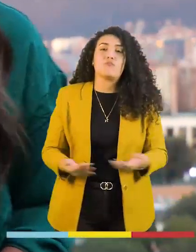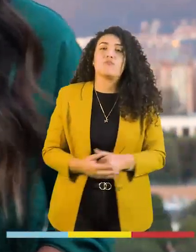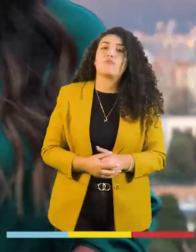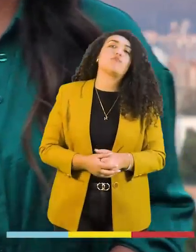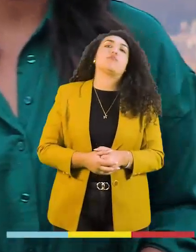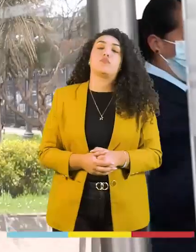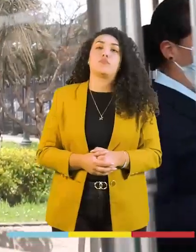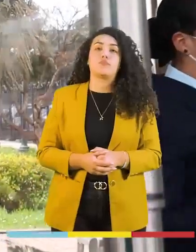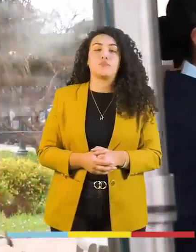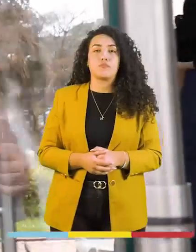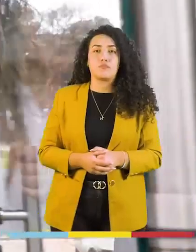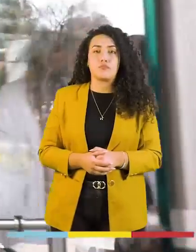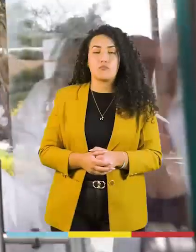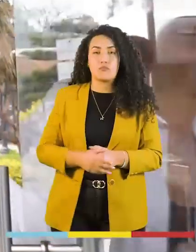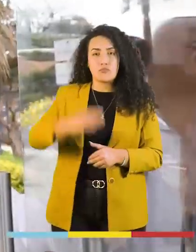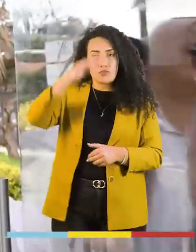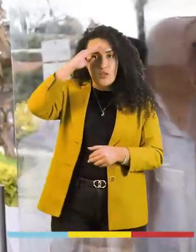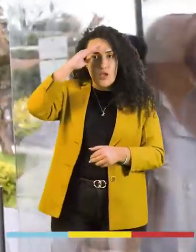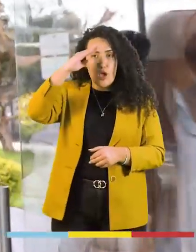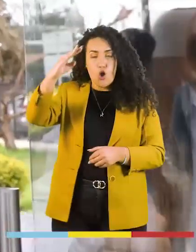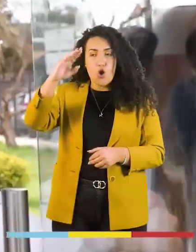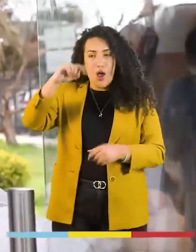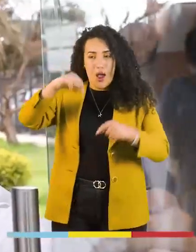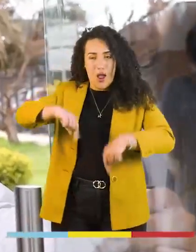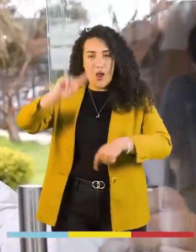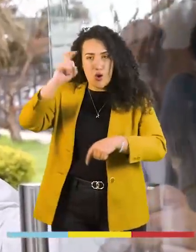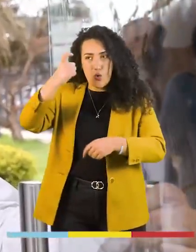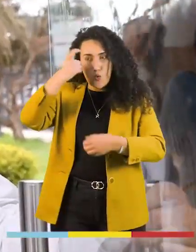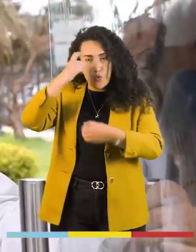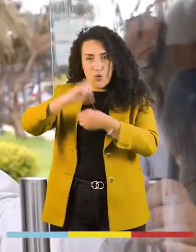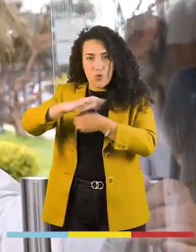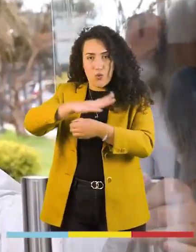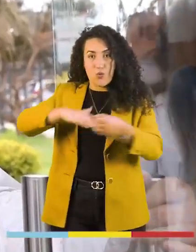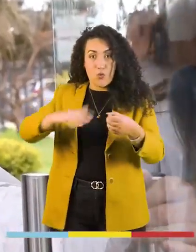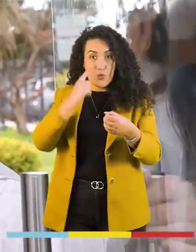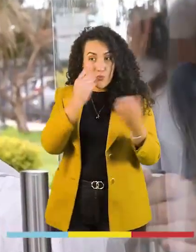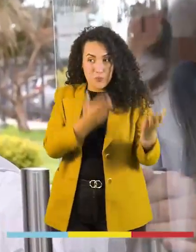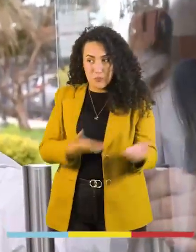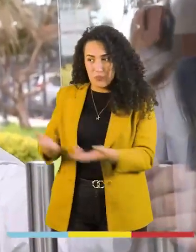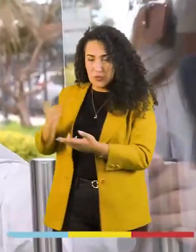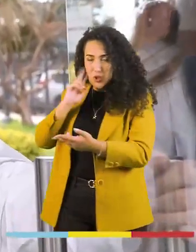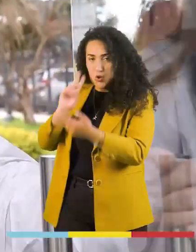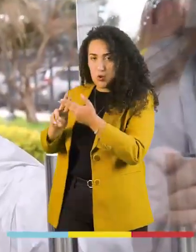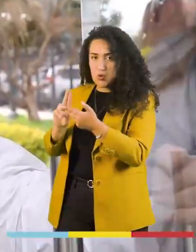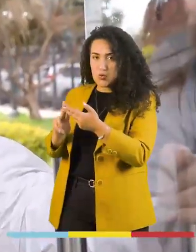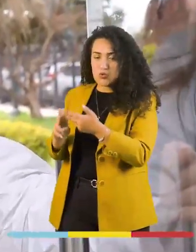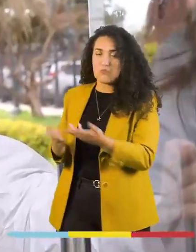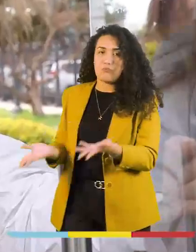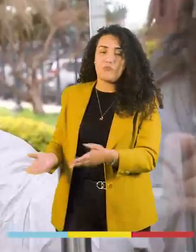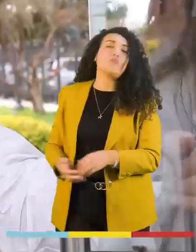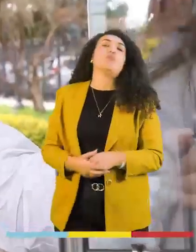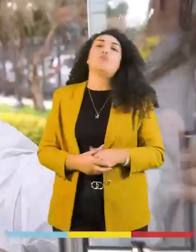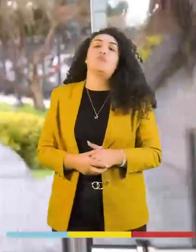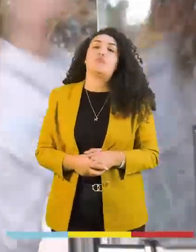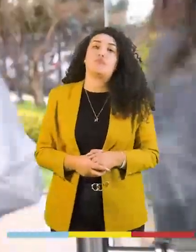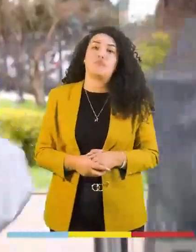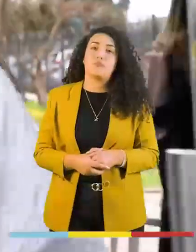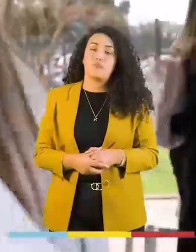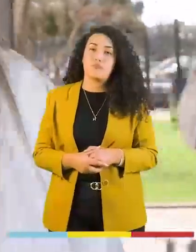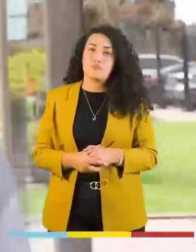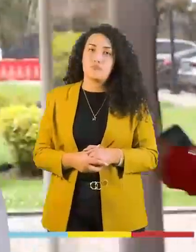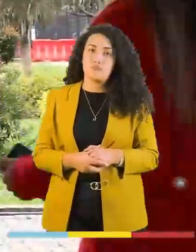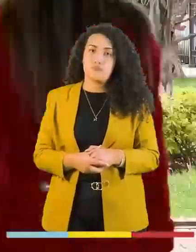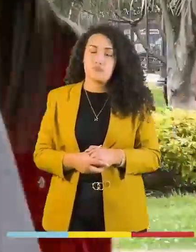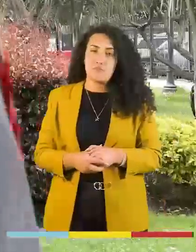invitamos a conocer. Hola, nos encontramos en la gobernación de Cundinamarca y queremos que nos acompañes a conocer esta, que también es tu casa.